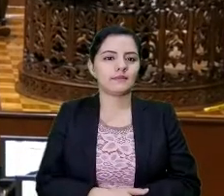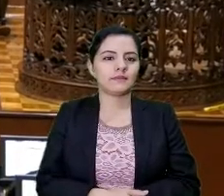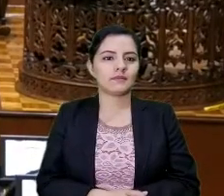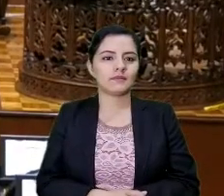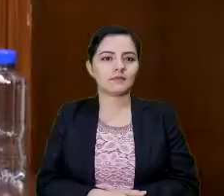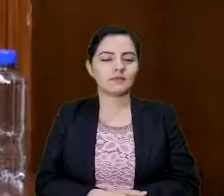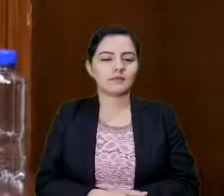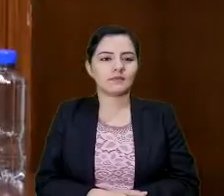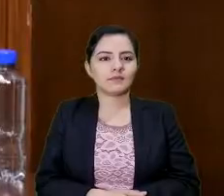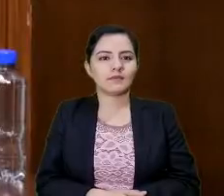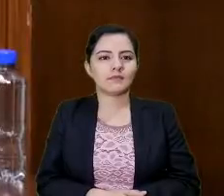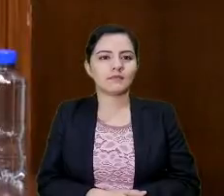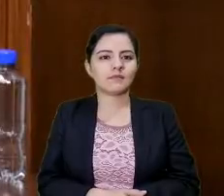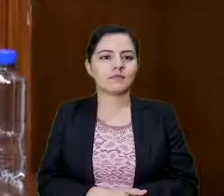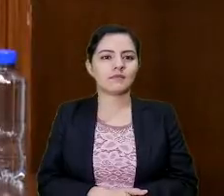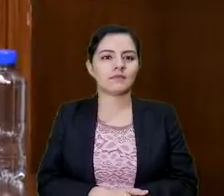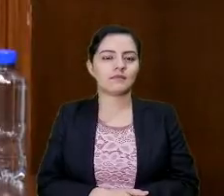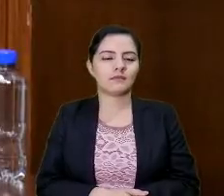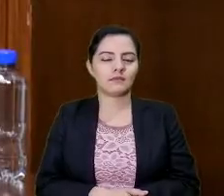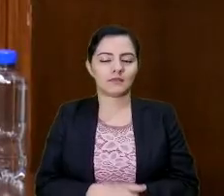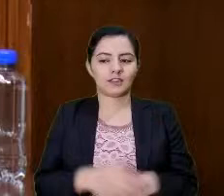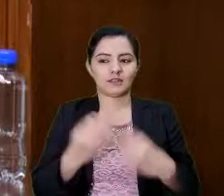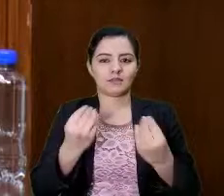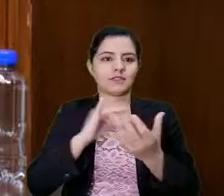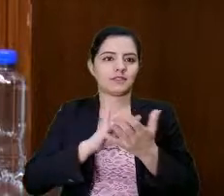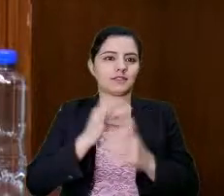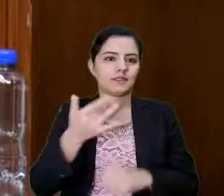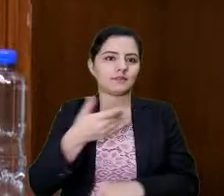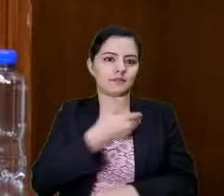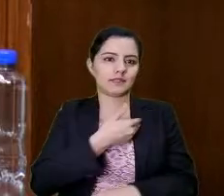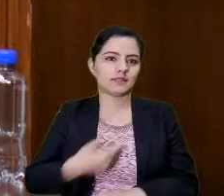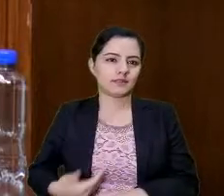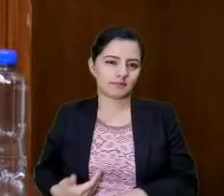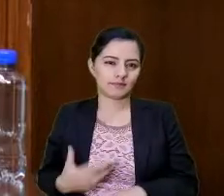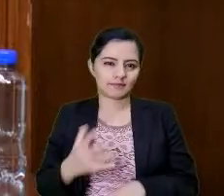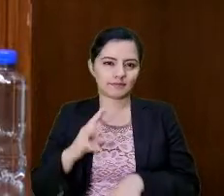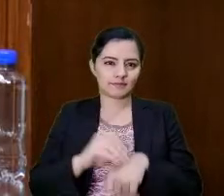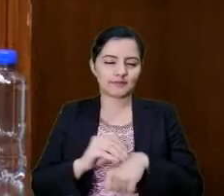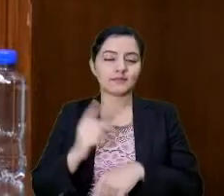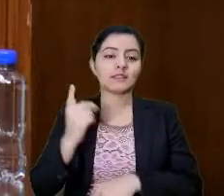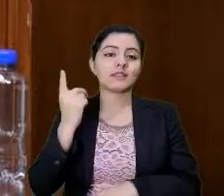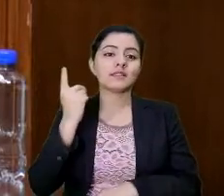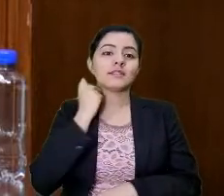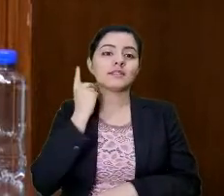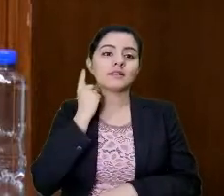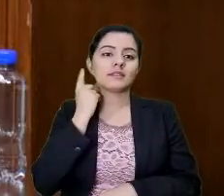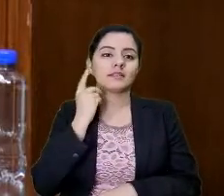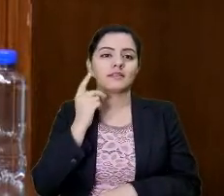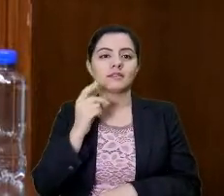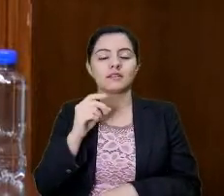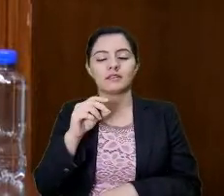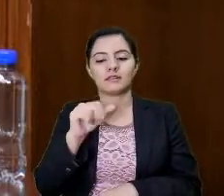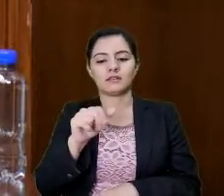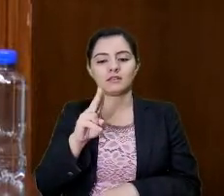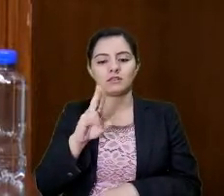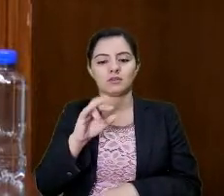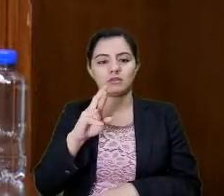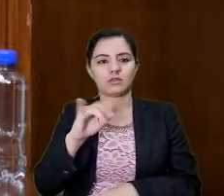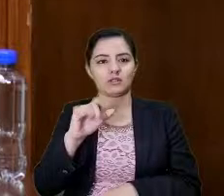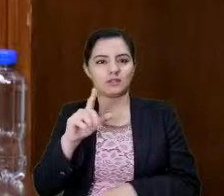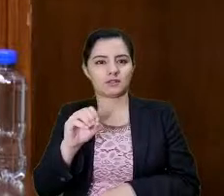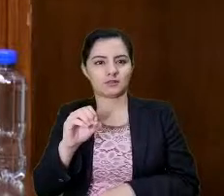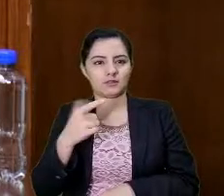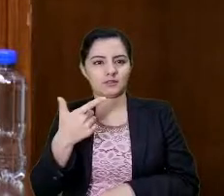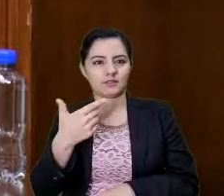Muchas gracias, presidente. Con su permiso, diputado Maurilio Hernández, con el permiso de los integrantes